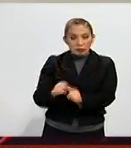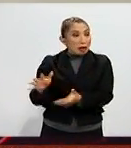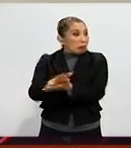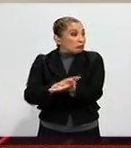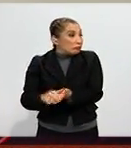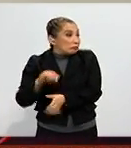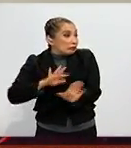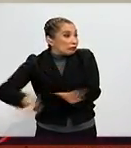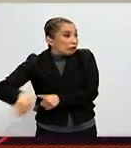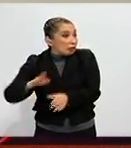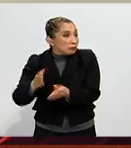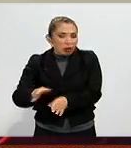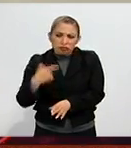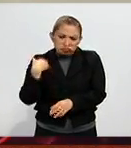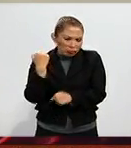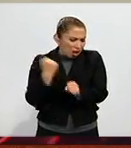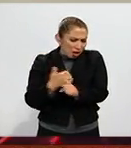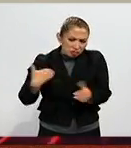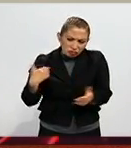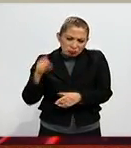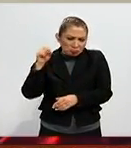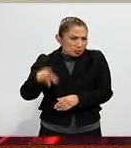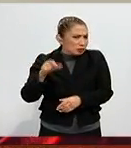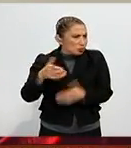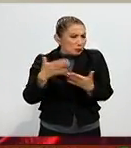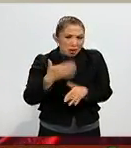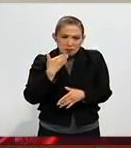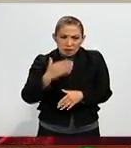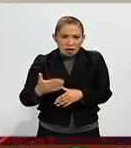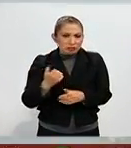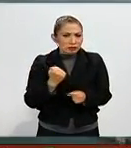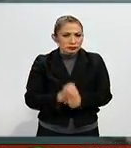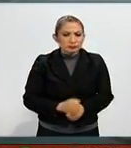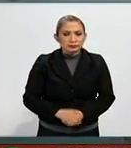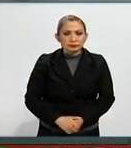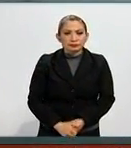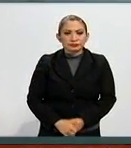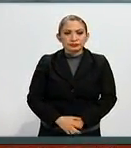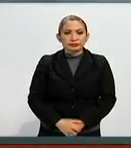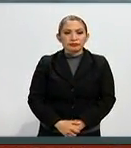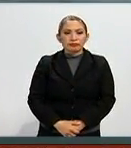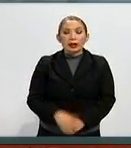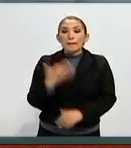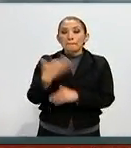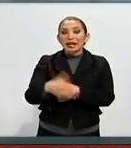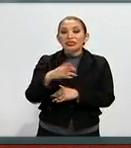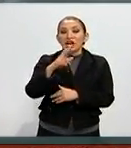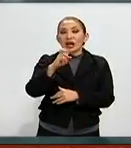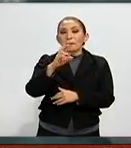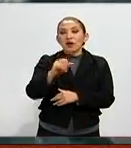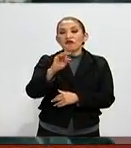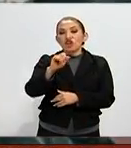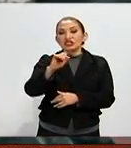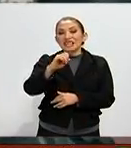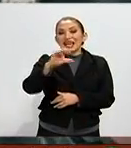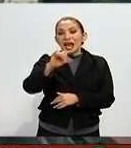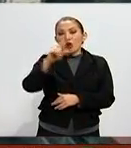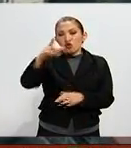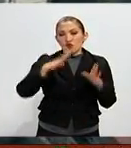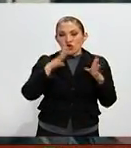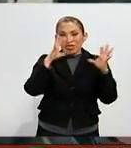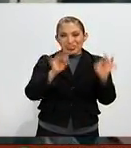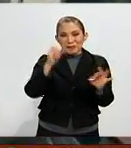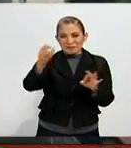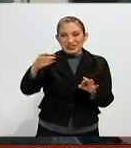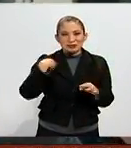o con que ha venido siendo efectivo por muchos años. En tanto, Ramón Fonseca Mora, uno de los fundadores